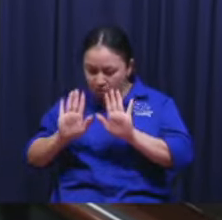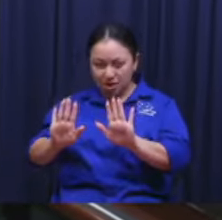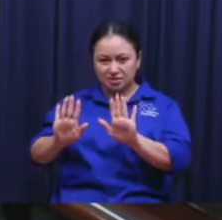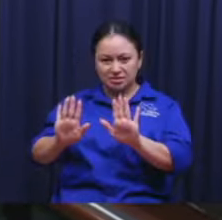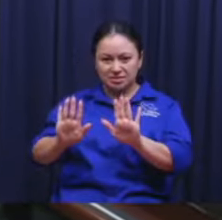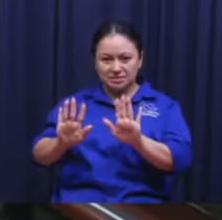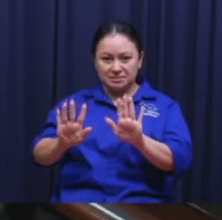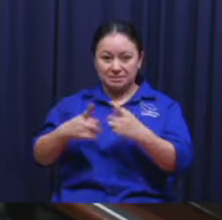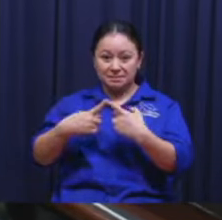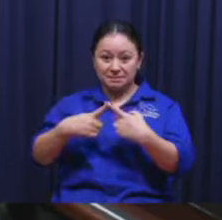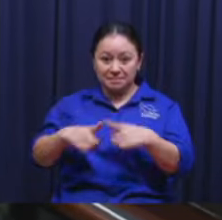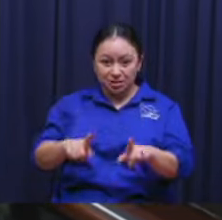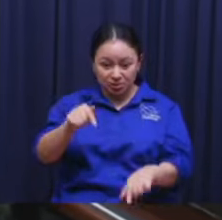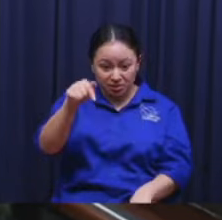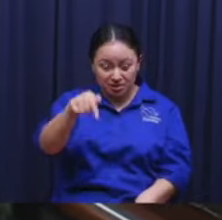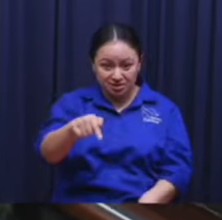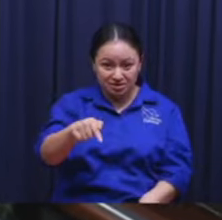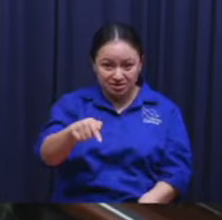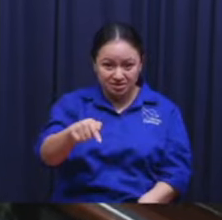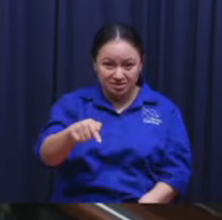Resisten, trabajan,